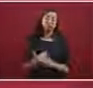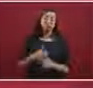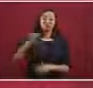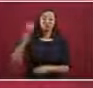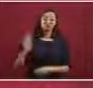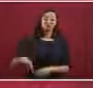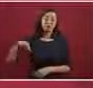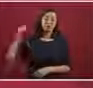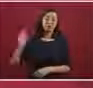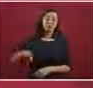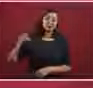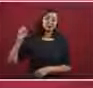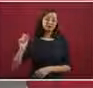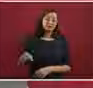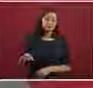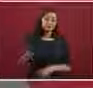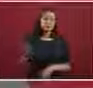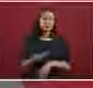porque